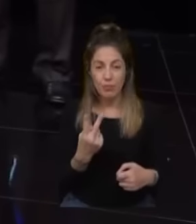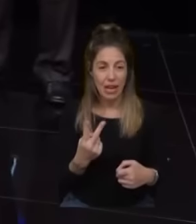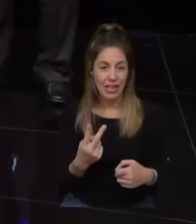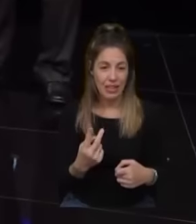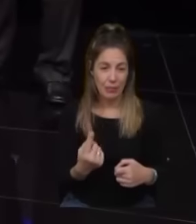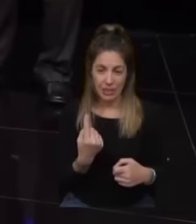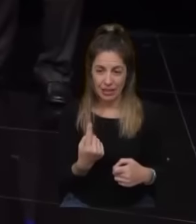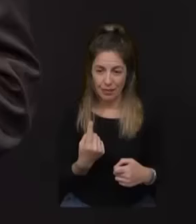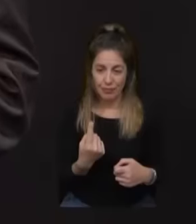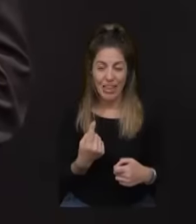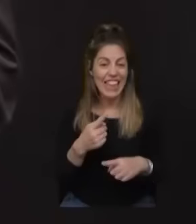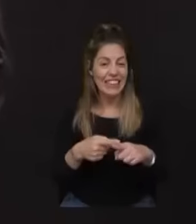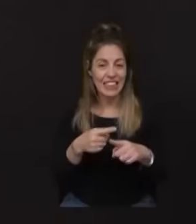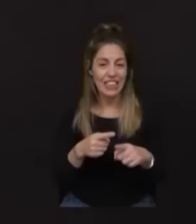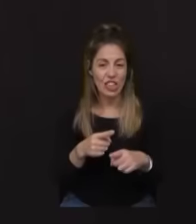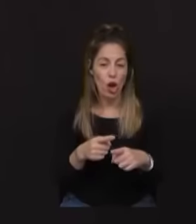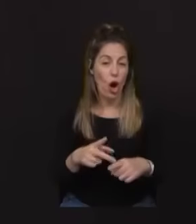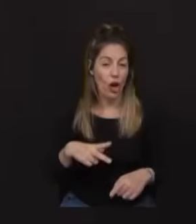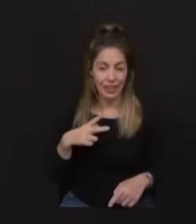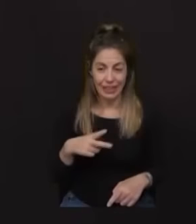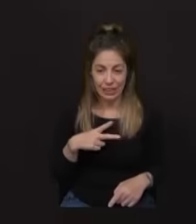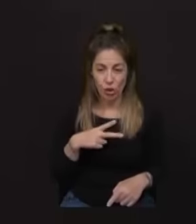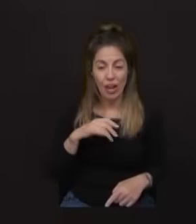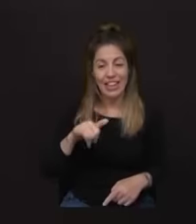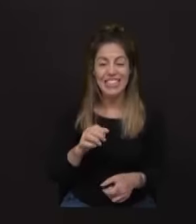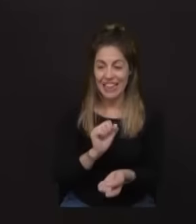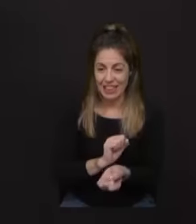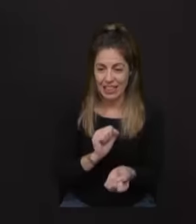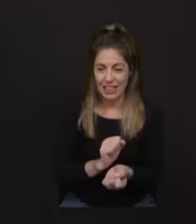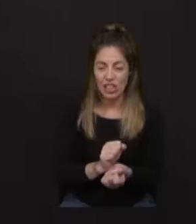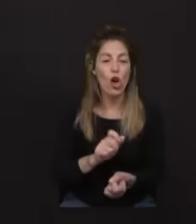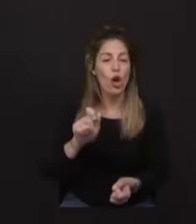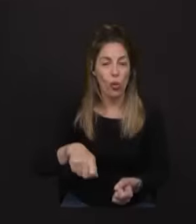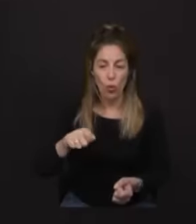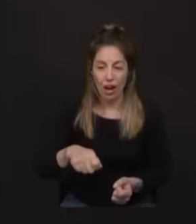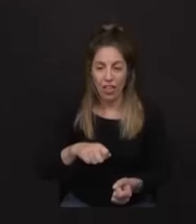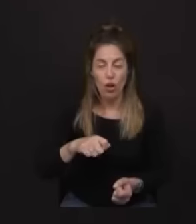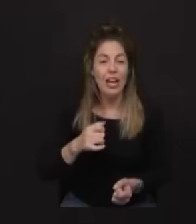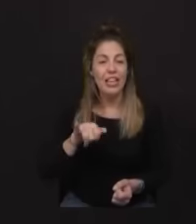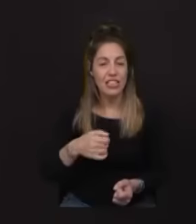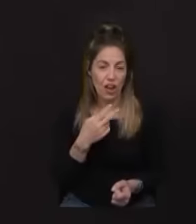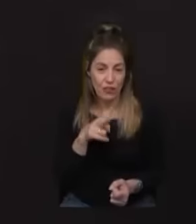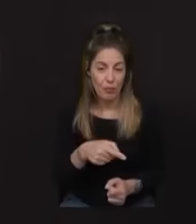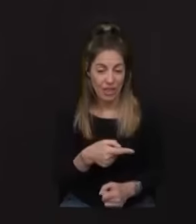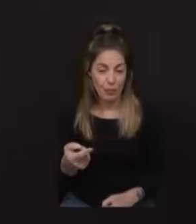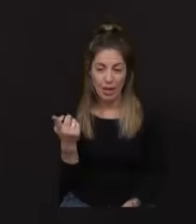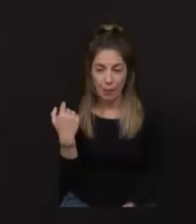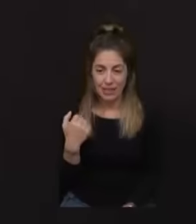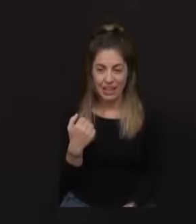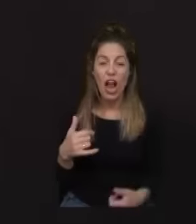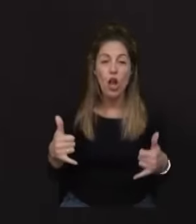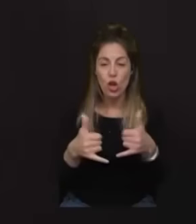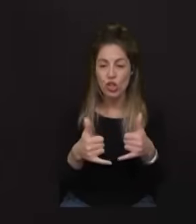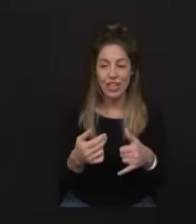era Tío Rico, Miguel Infran, que está detenido y está siendo juzgado, y hemos presenciado incluso aquí la semana pasada los chats